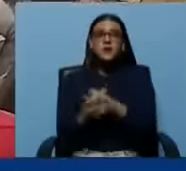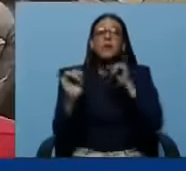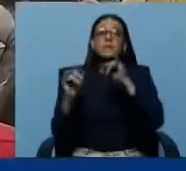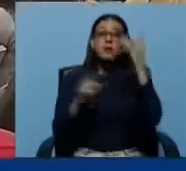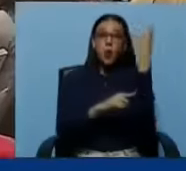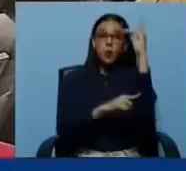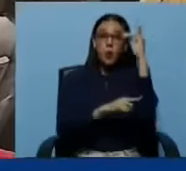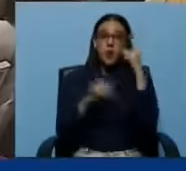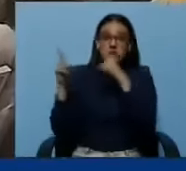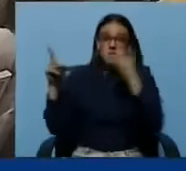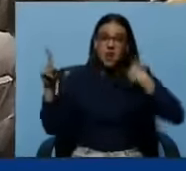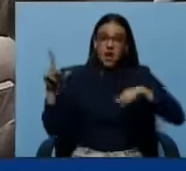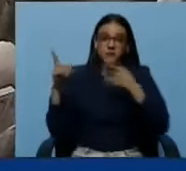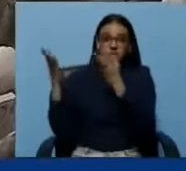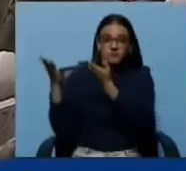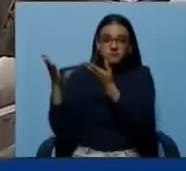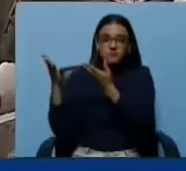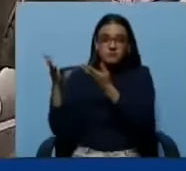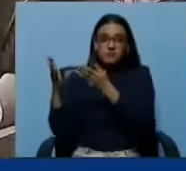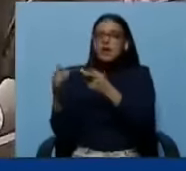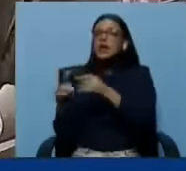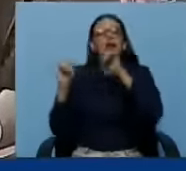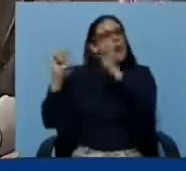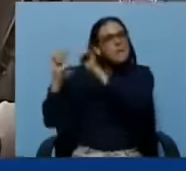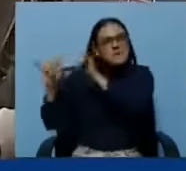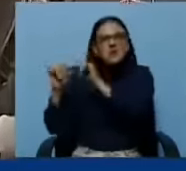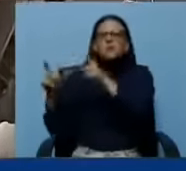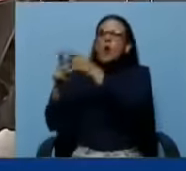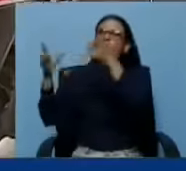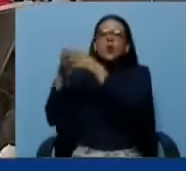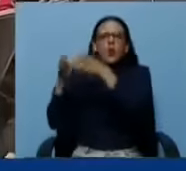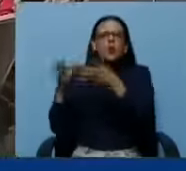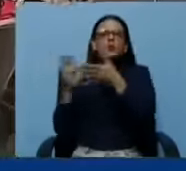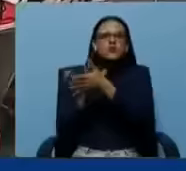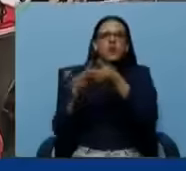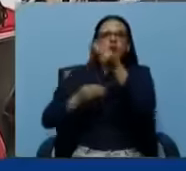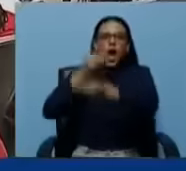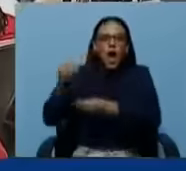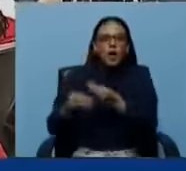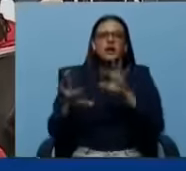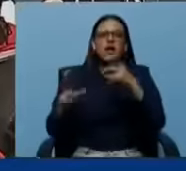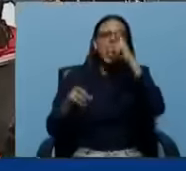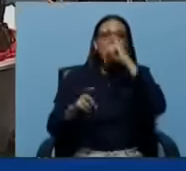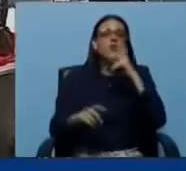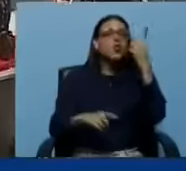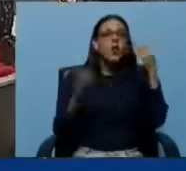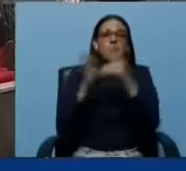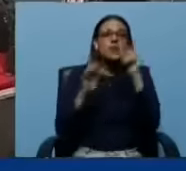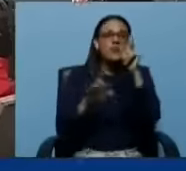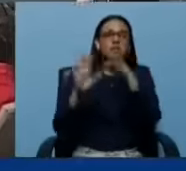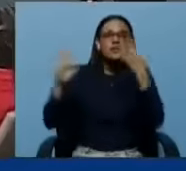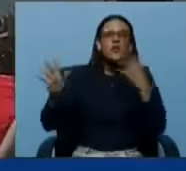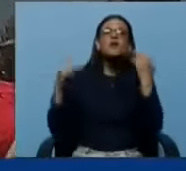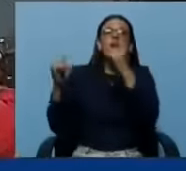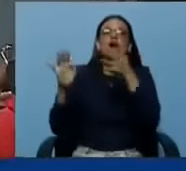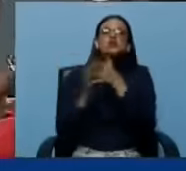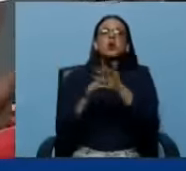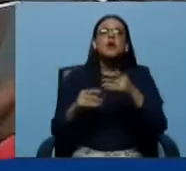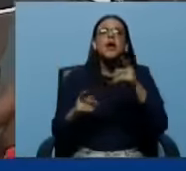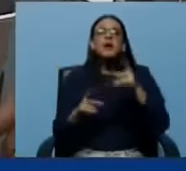Bolivia fue la misma derecha que en el mismo año 19 dijo que en Venezuela había un presidente que se llamaba Juan